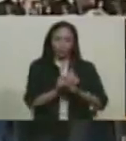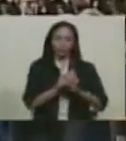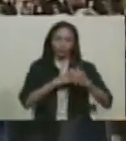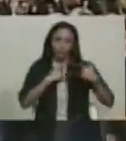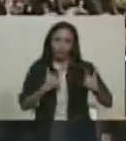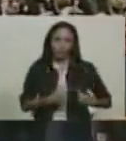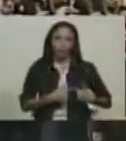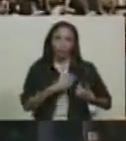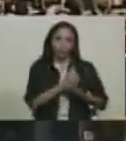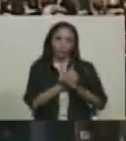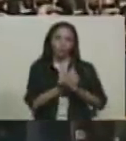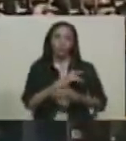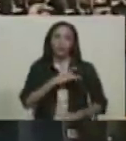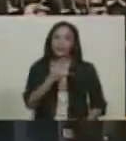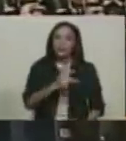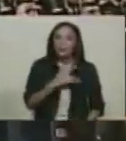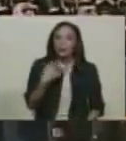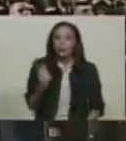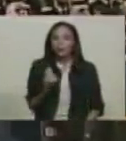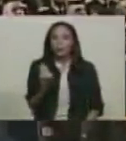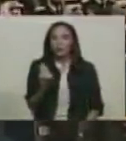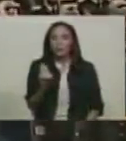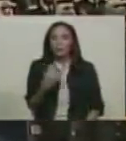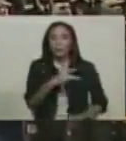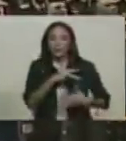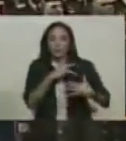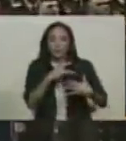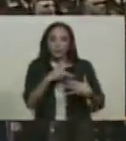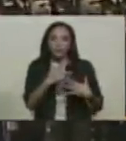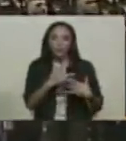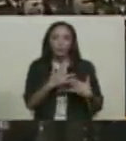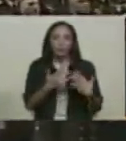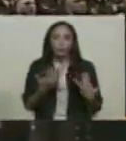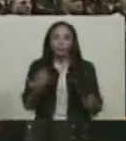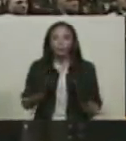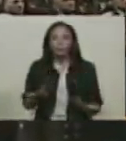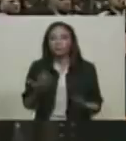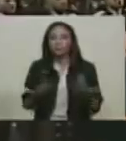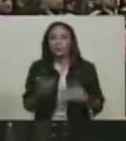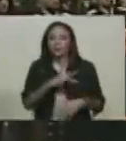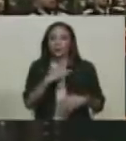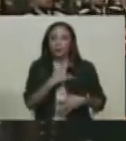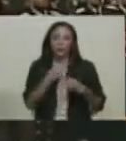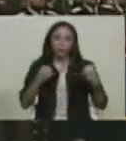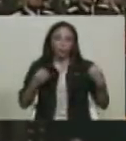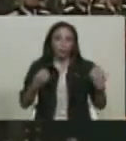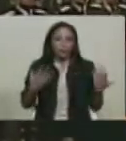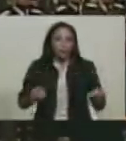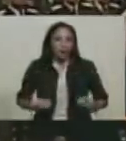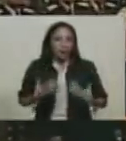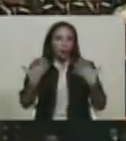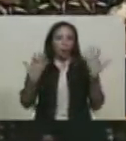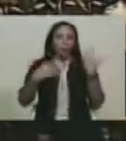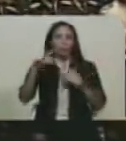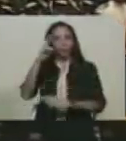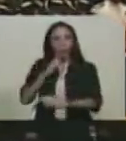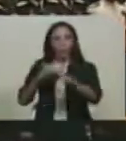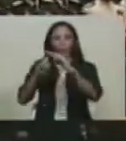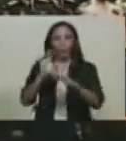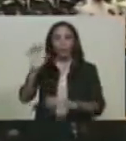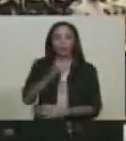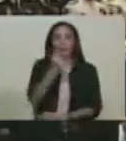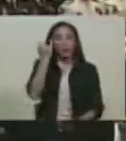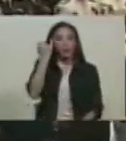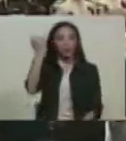su corazón, que llevan guardado el sentimiento, la pasión patria de dos